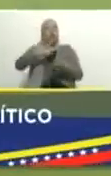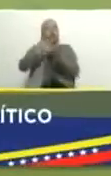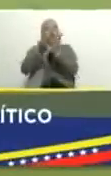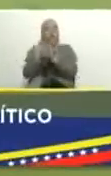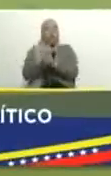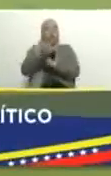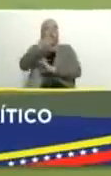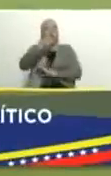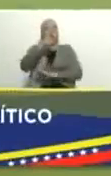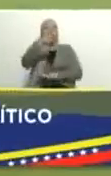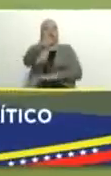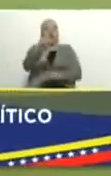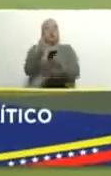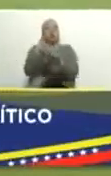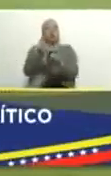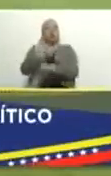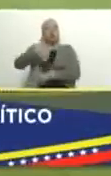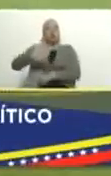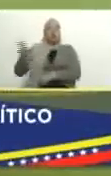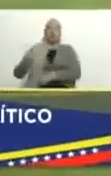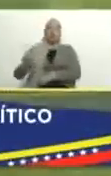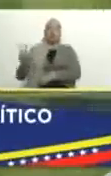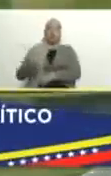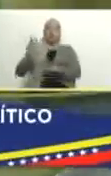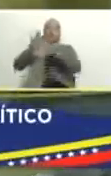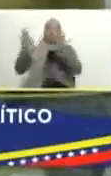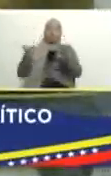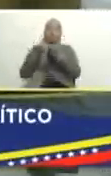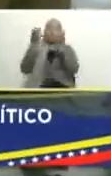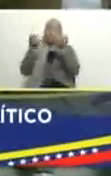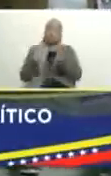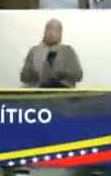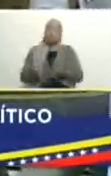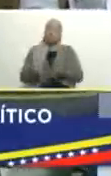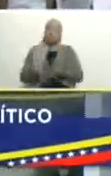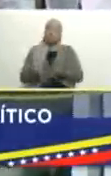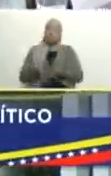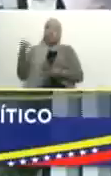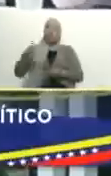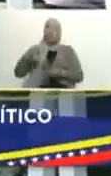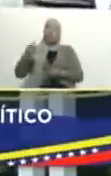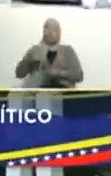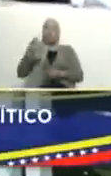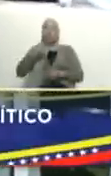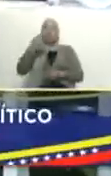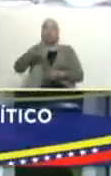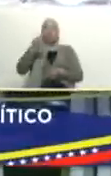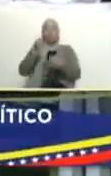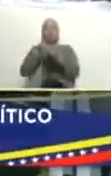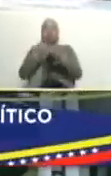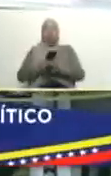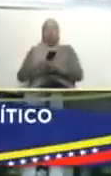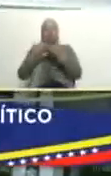geopolítica que tenemos sobre nuestro país, sobre el mundo actual. Nunca será suficiente lo que